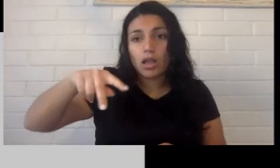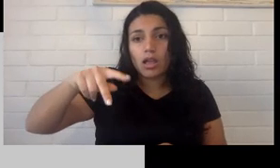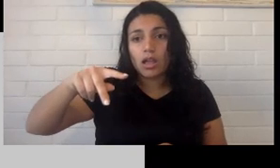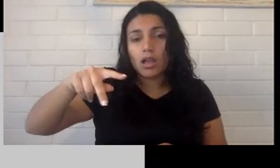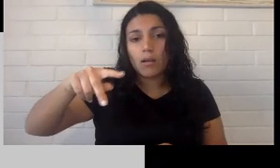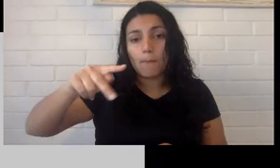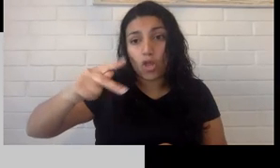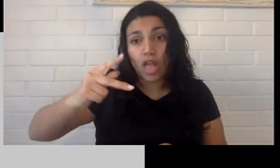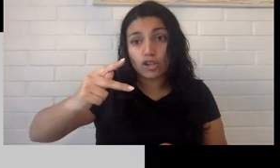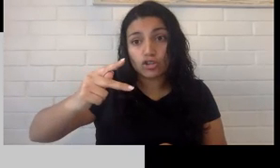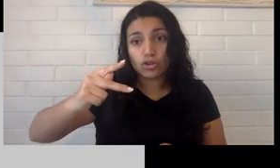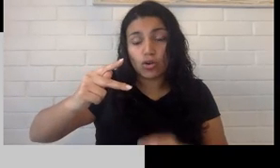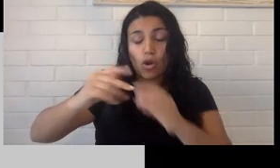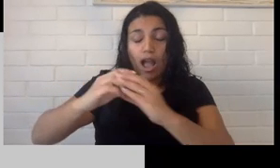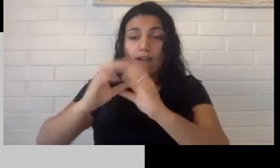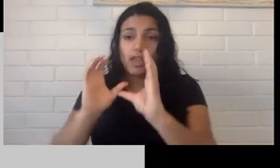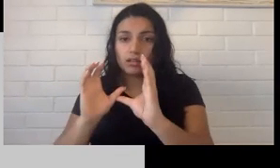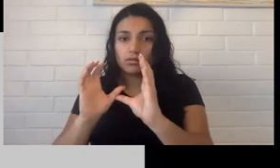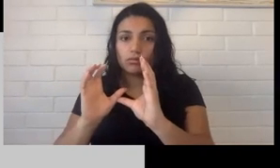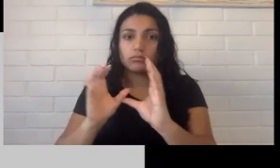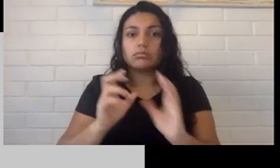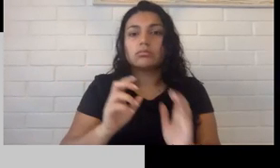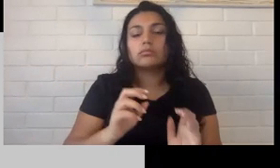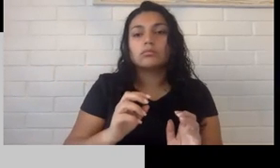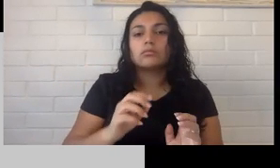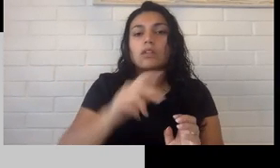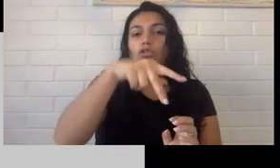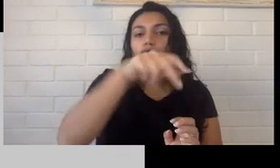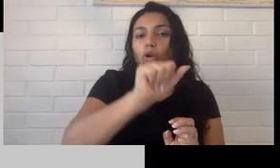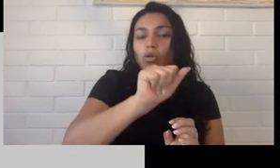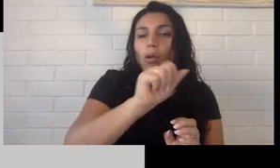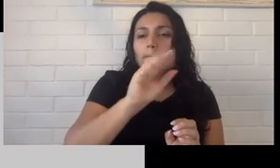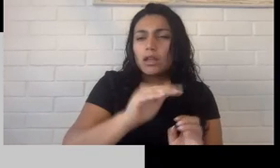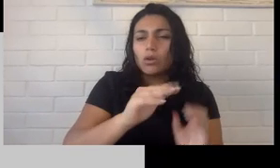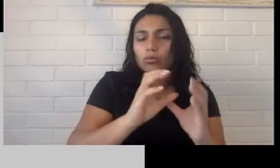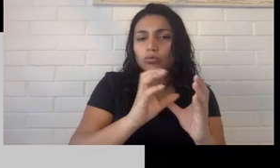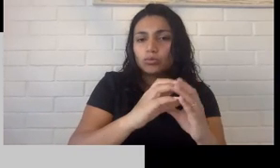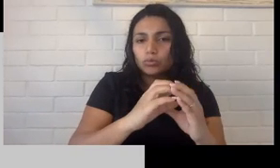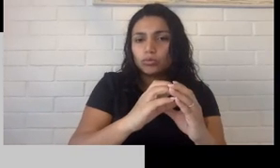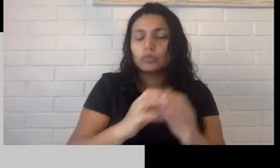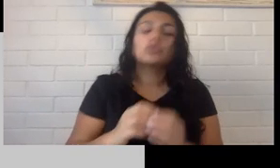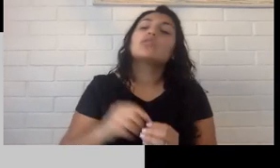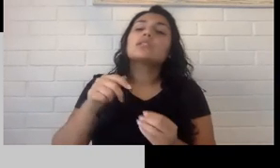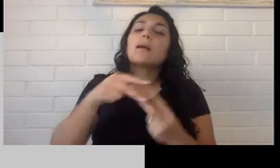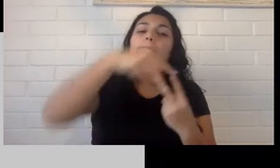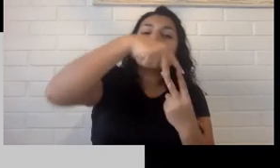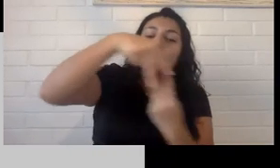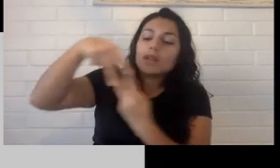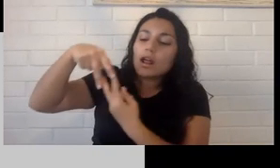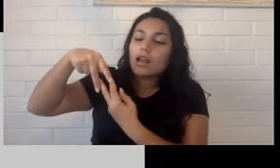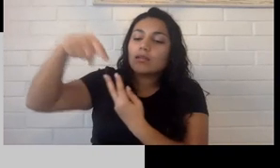potasio abiertos, que canales de sodio, y entonces la permeabilidad de la membrana es mayor justamente al ion